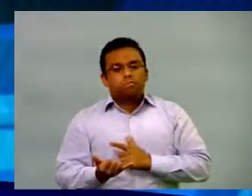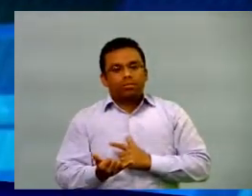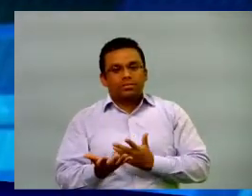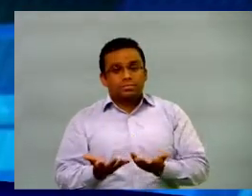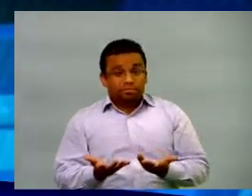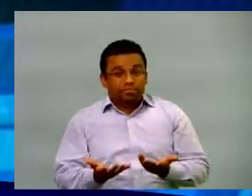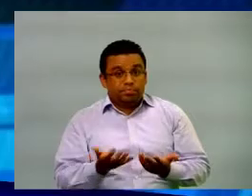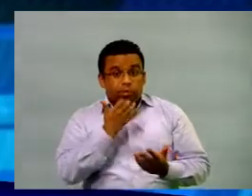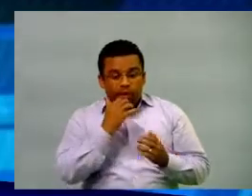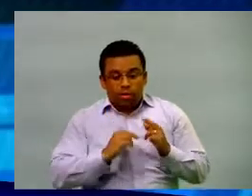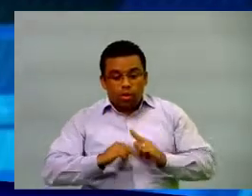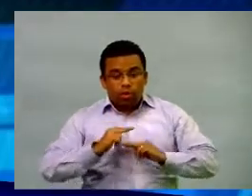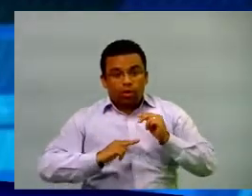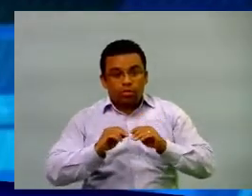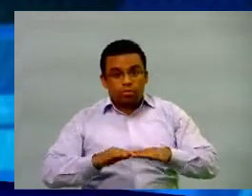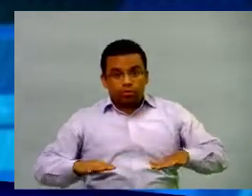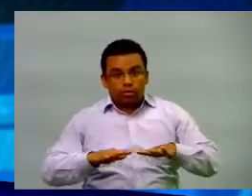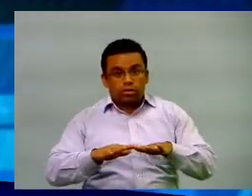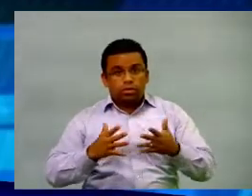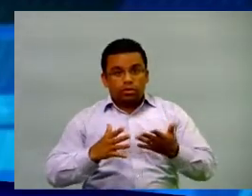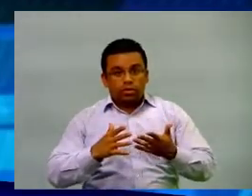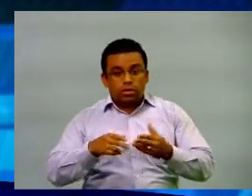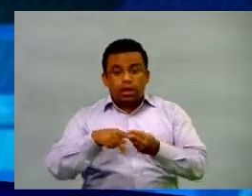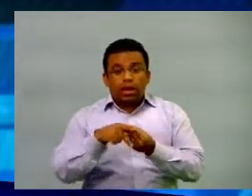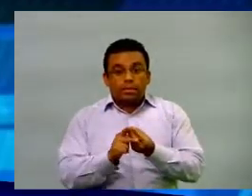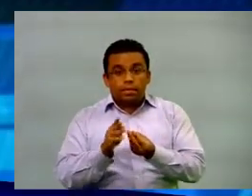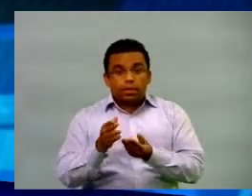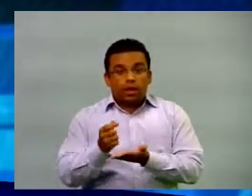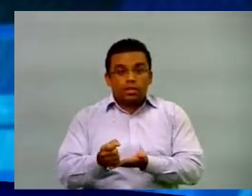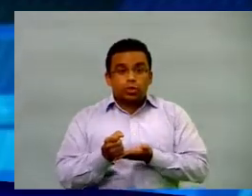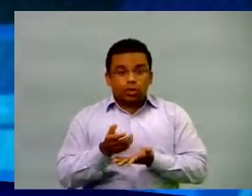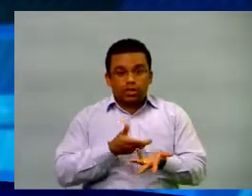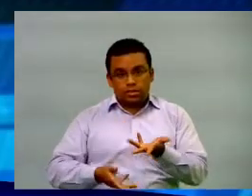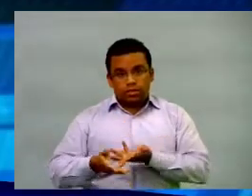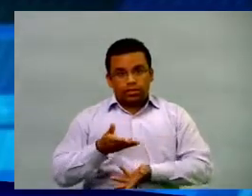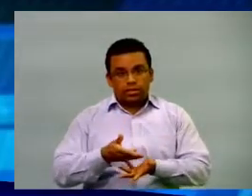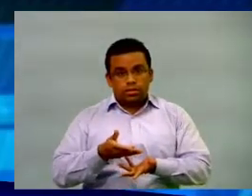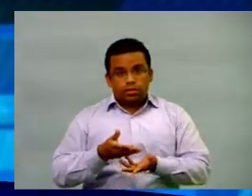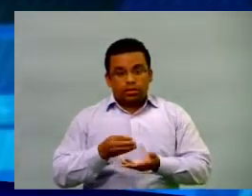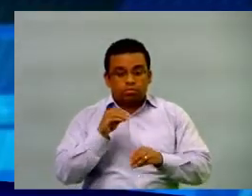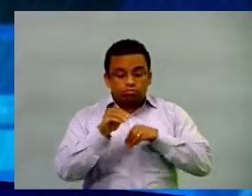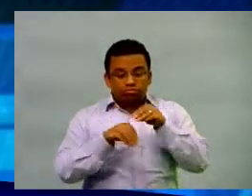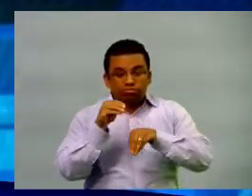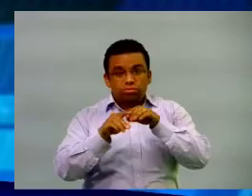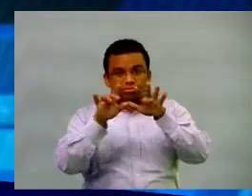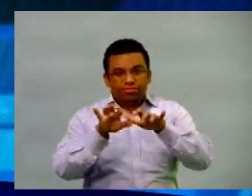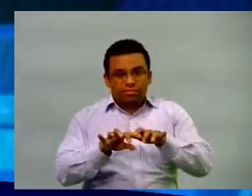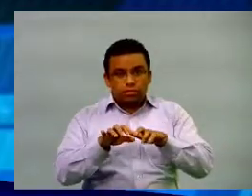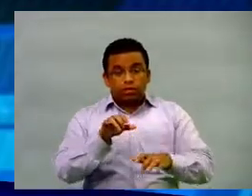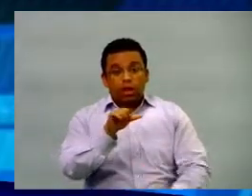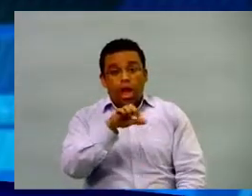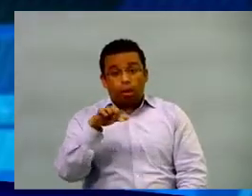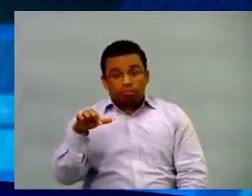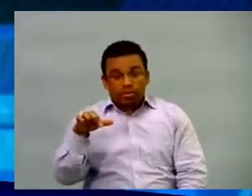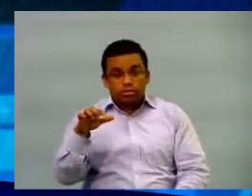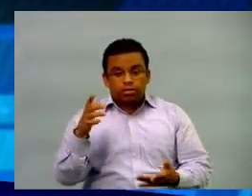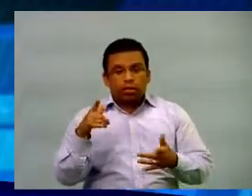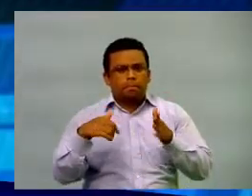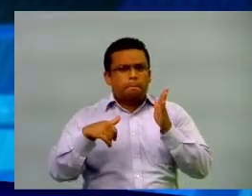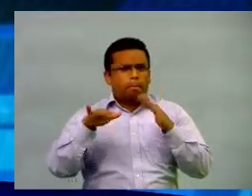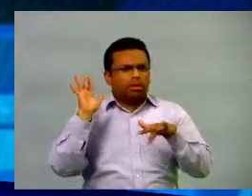arquitecturas, herramientas de colaboración, procesamiento de datos, aplicaciones y sobre todo mucha